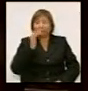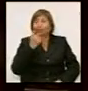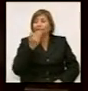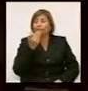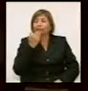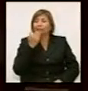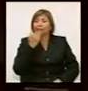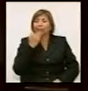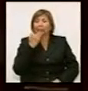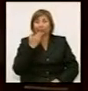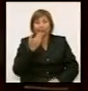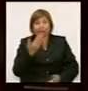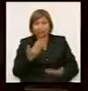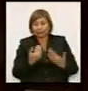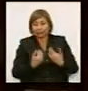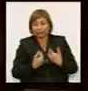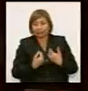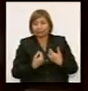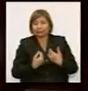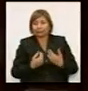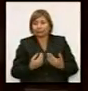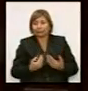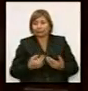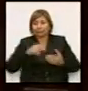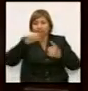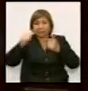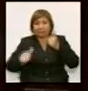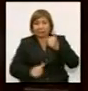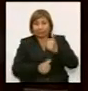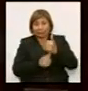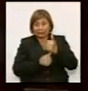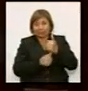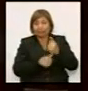quien había obtenido la votación siguiente.